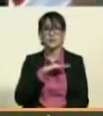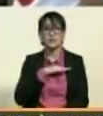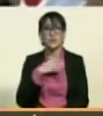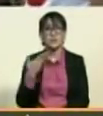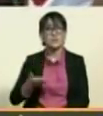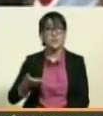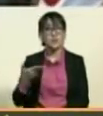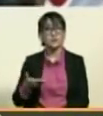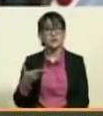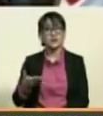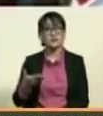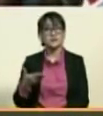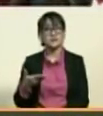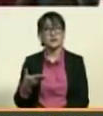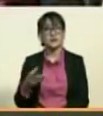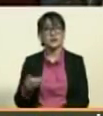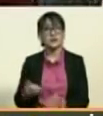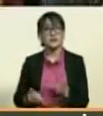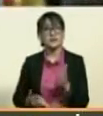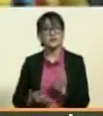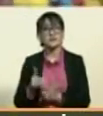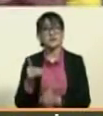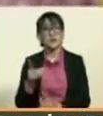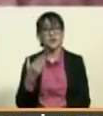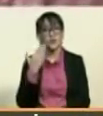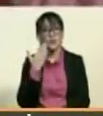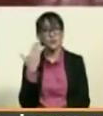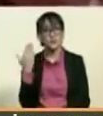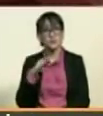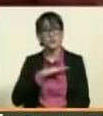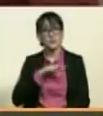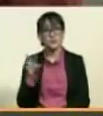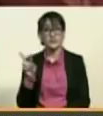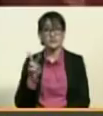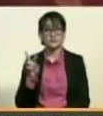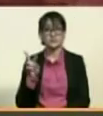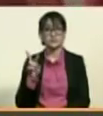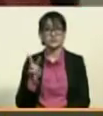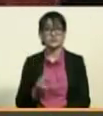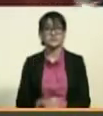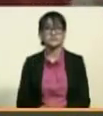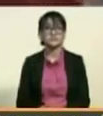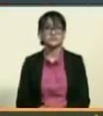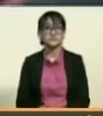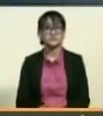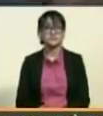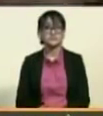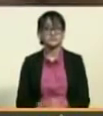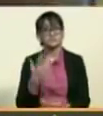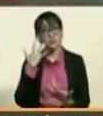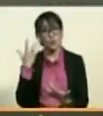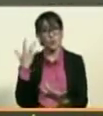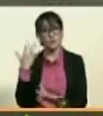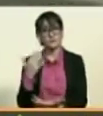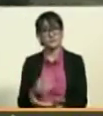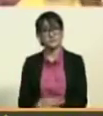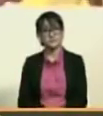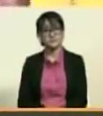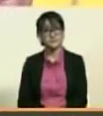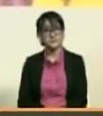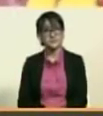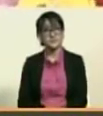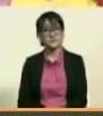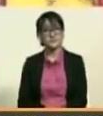importantes para el desarrollo sustentable del país. Continuamos apreciando a través de la pantalla lo que es